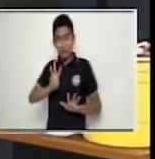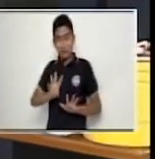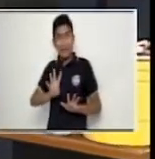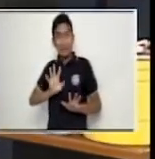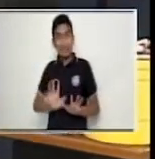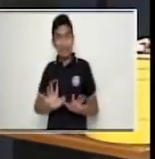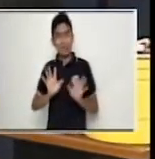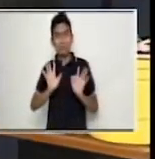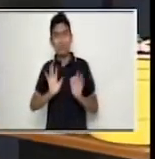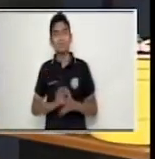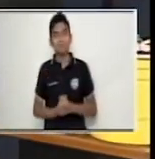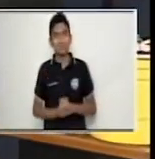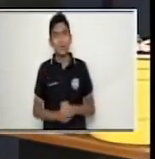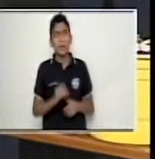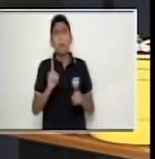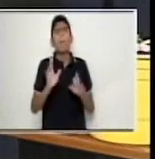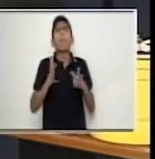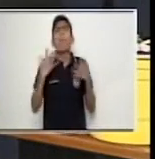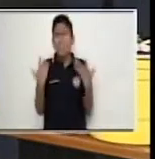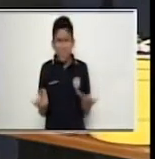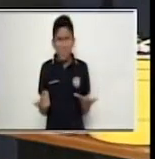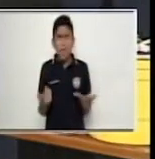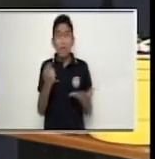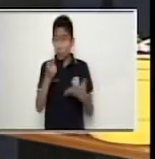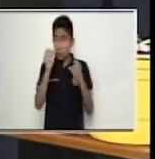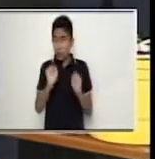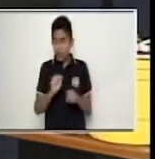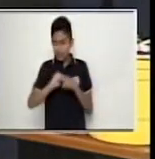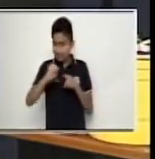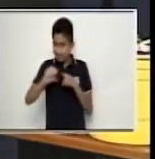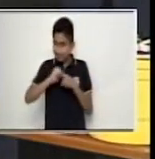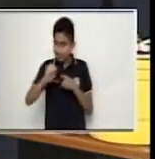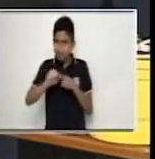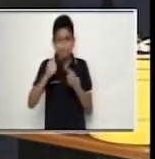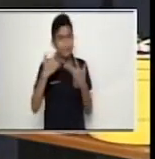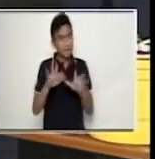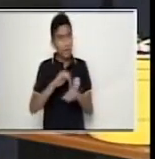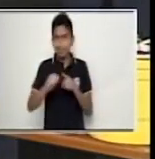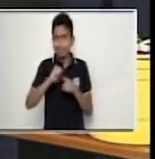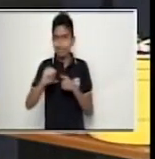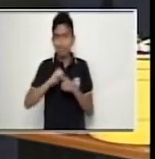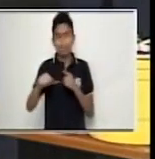9. Esto nos servirá para que puedas repasar lo que hemos aprendido.